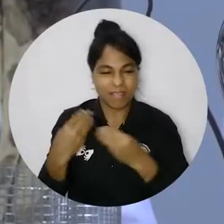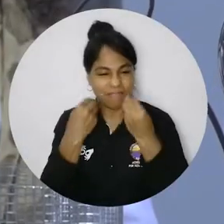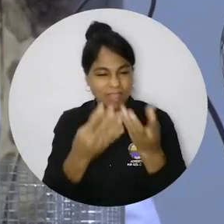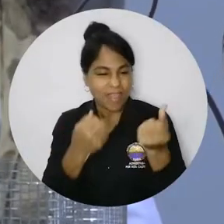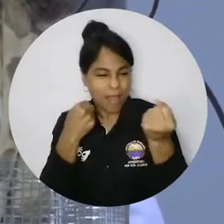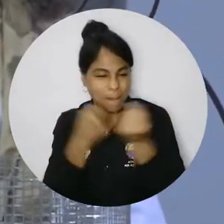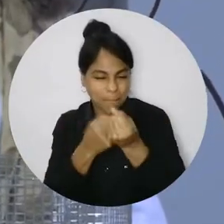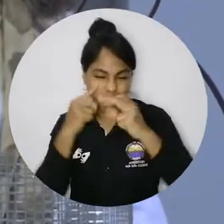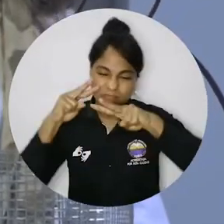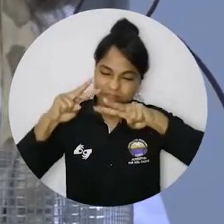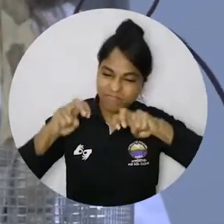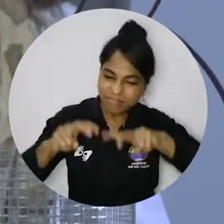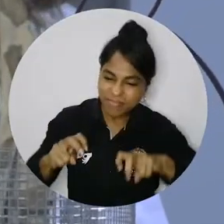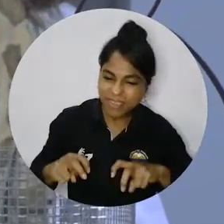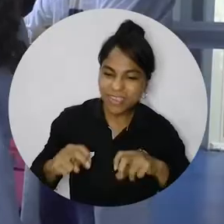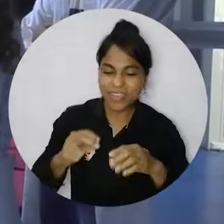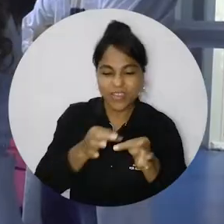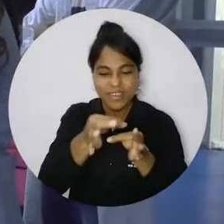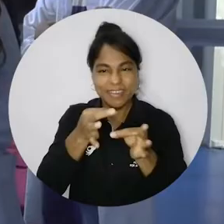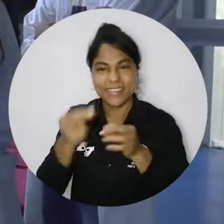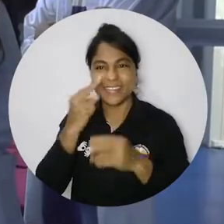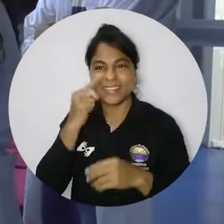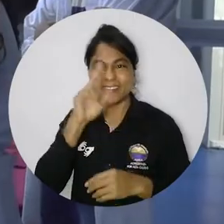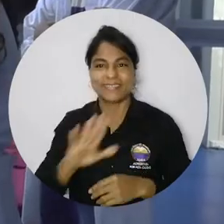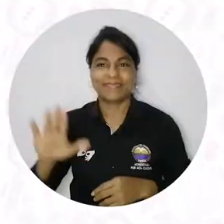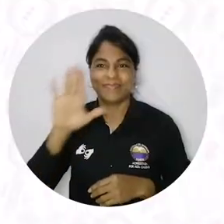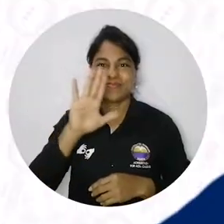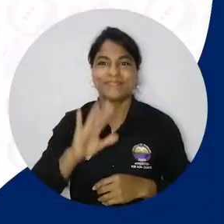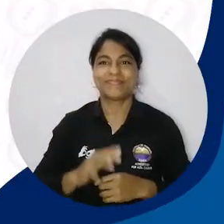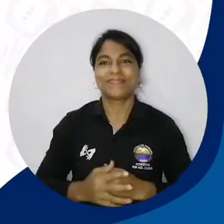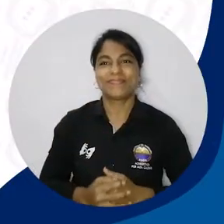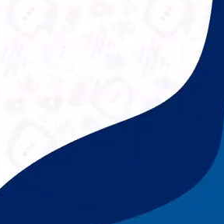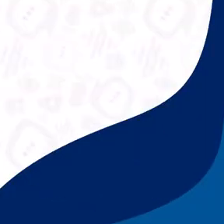como líder en procesos de investigación regional y nacional.